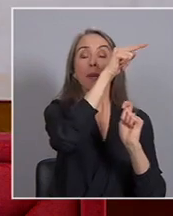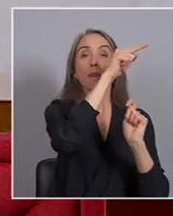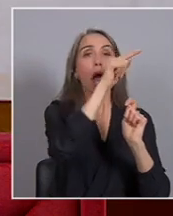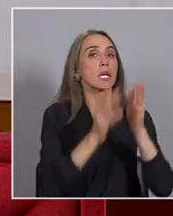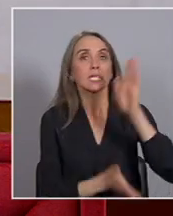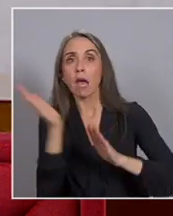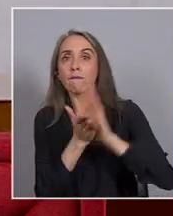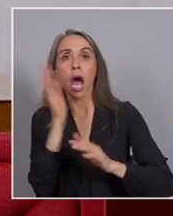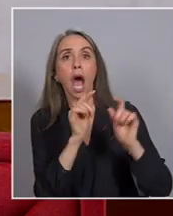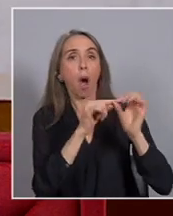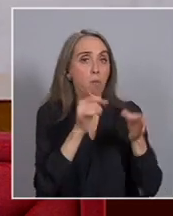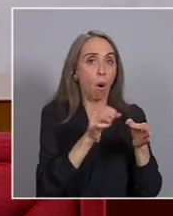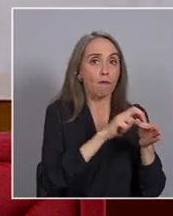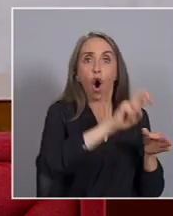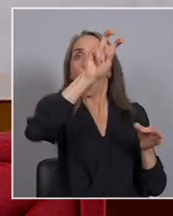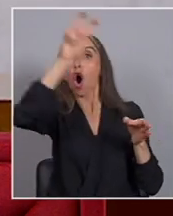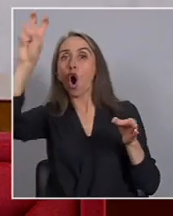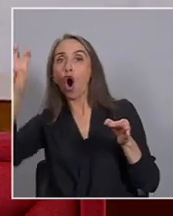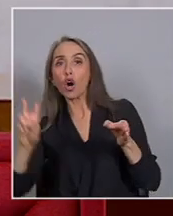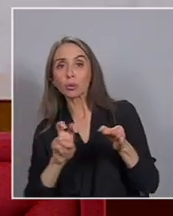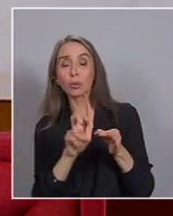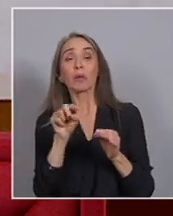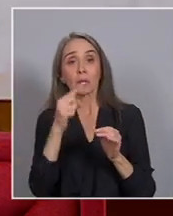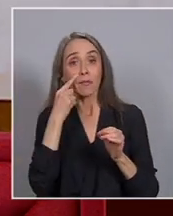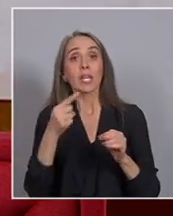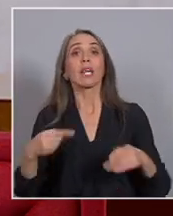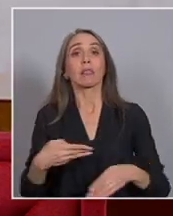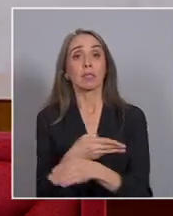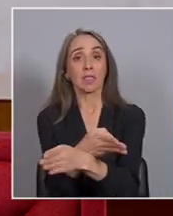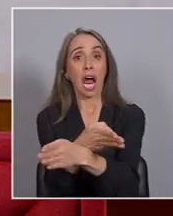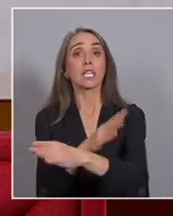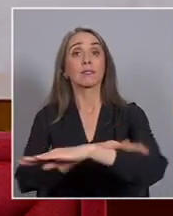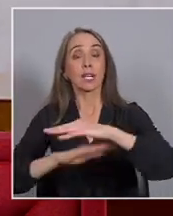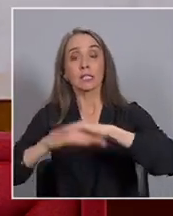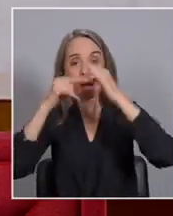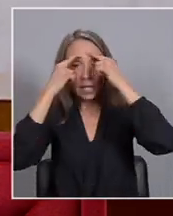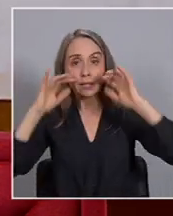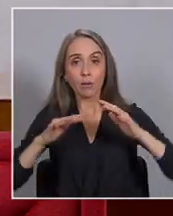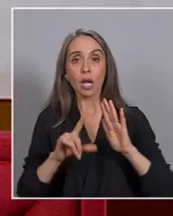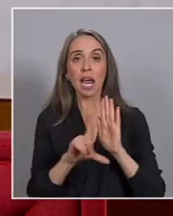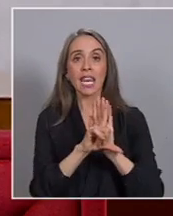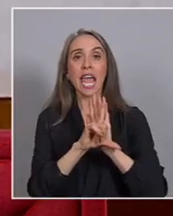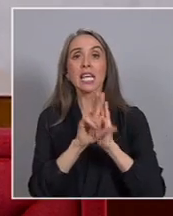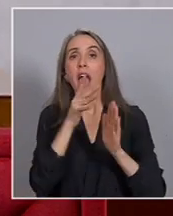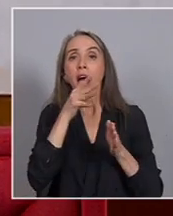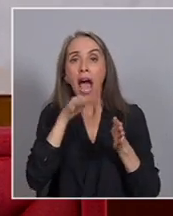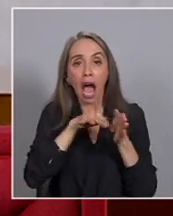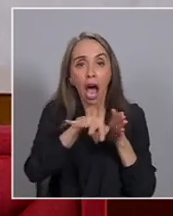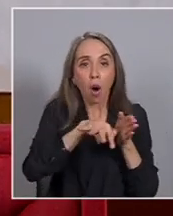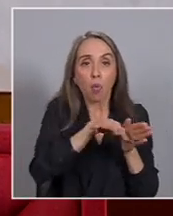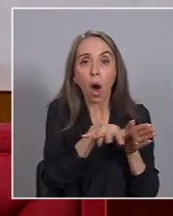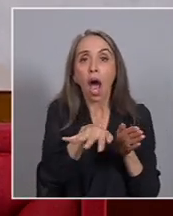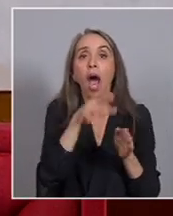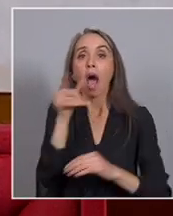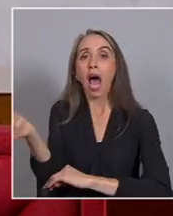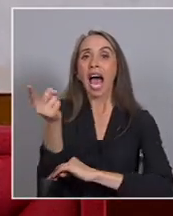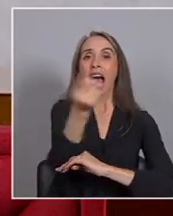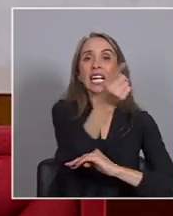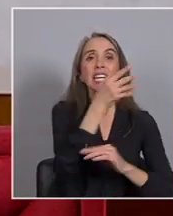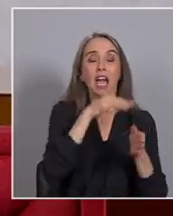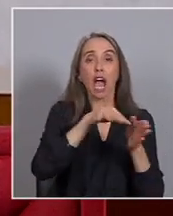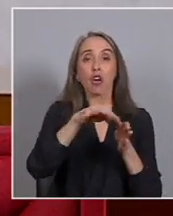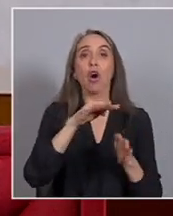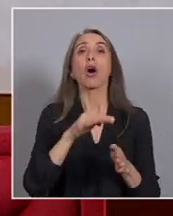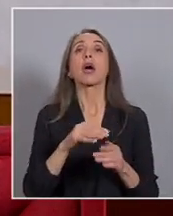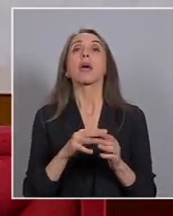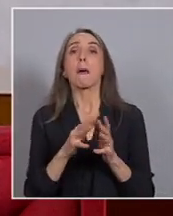además, esto es un esfuerzo transversal que se manifiesta, por ejemplo, en el foco que tiene la ley de riego que estamos impulsando para producir más